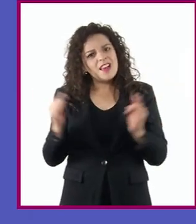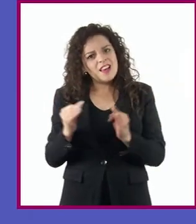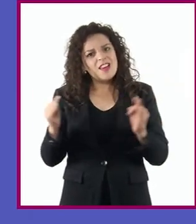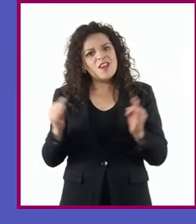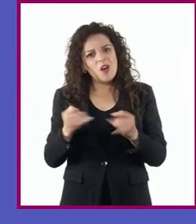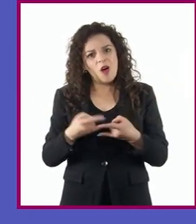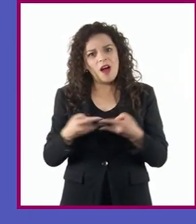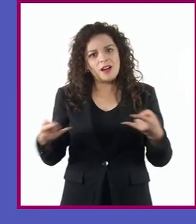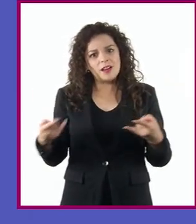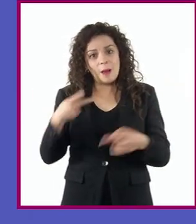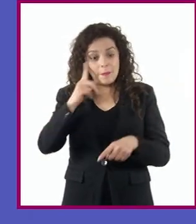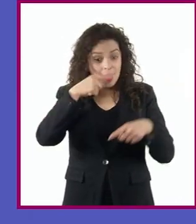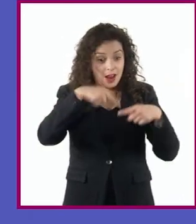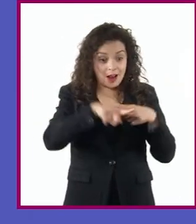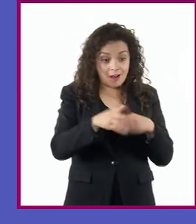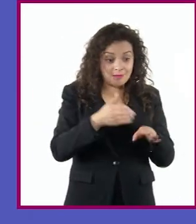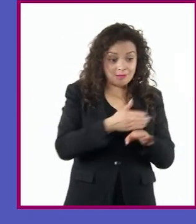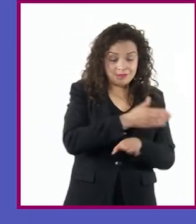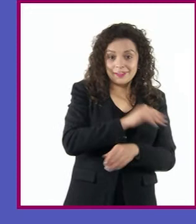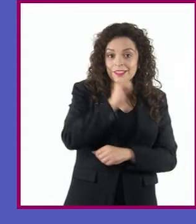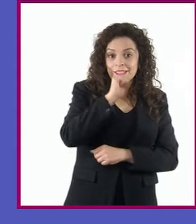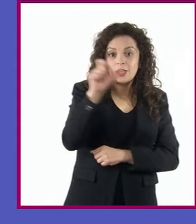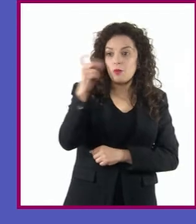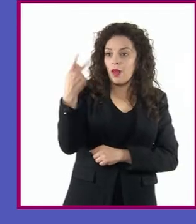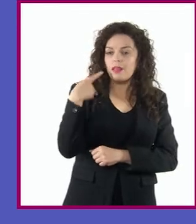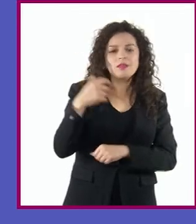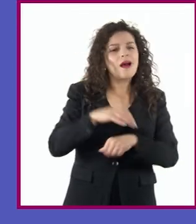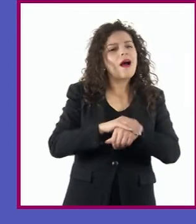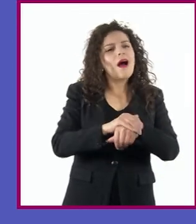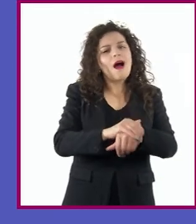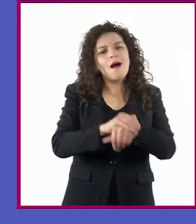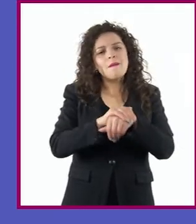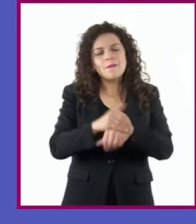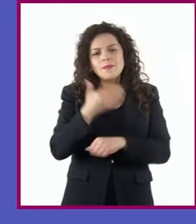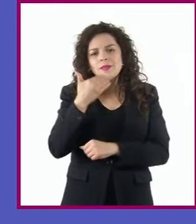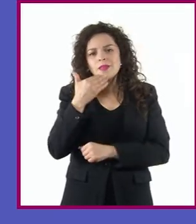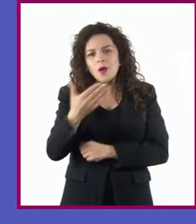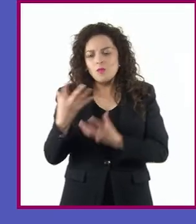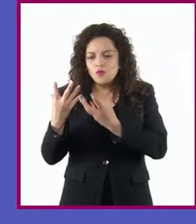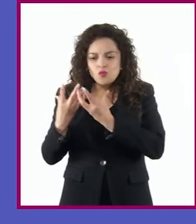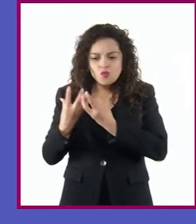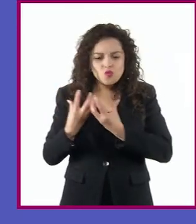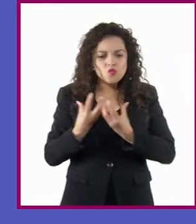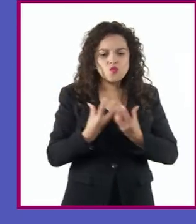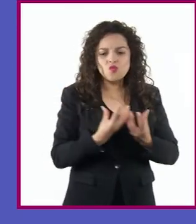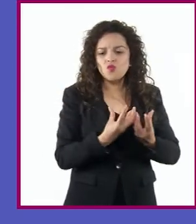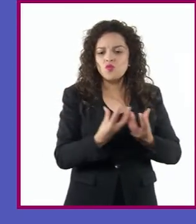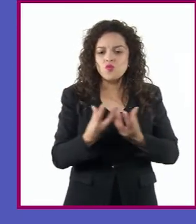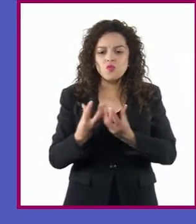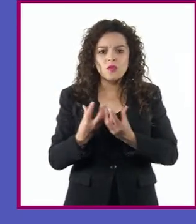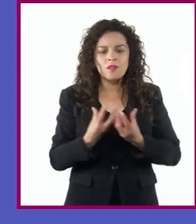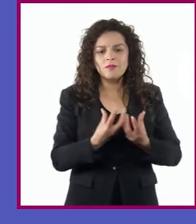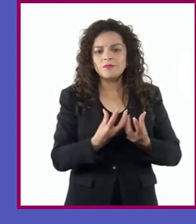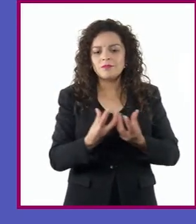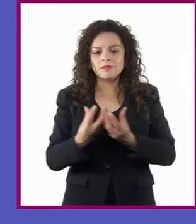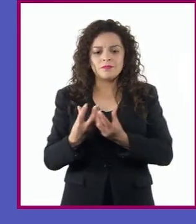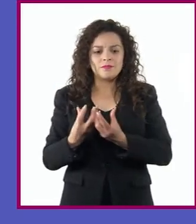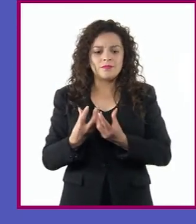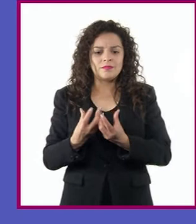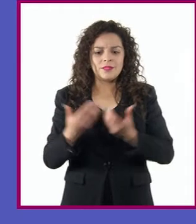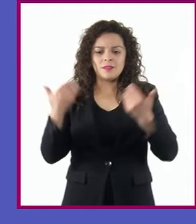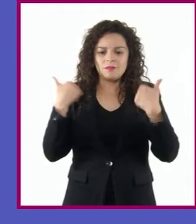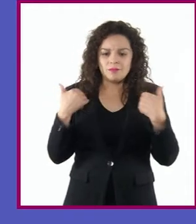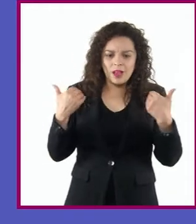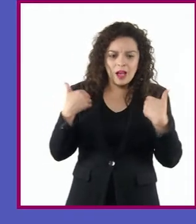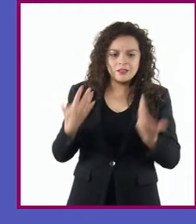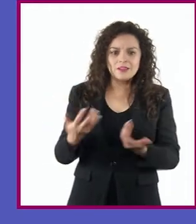menos al principio, cuando éramos amigos y salíamos juntos de correrías en